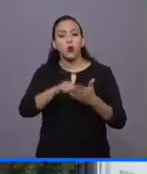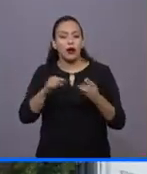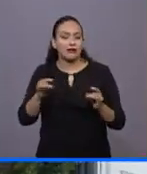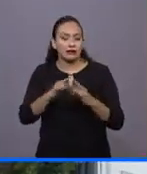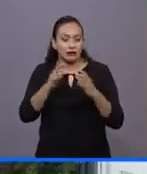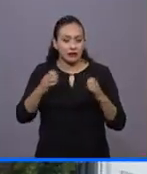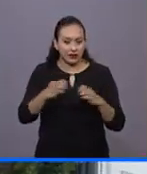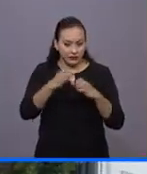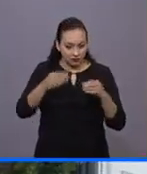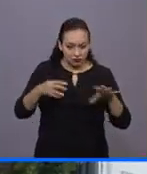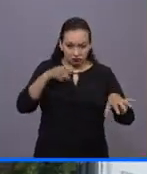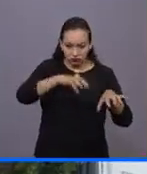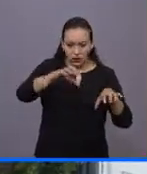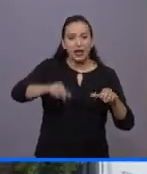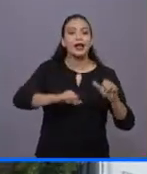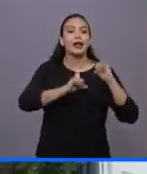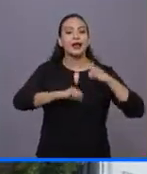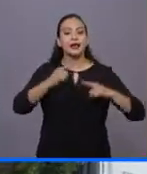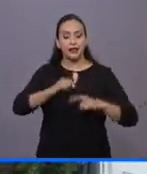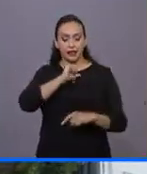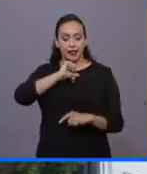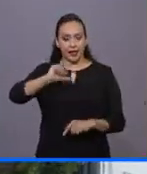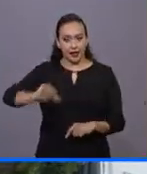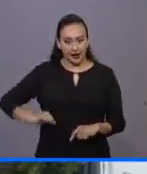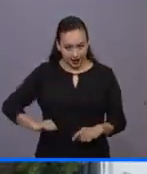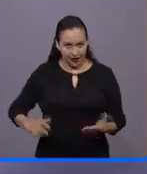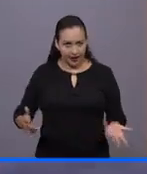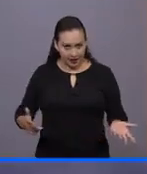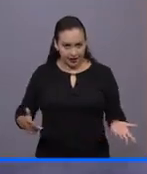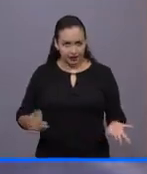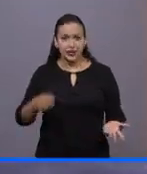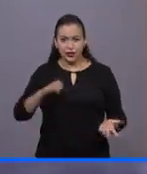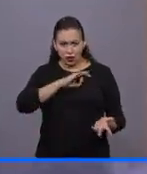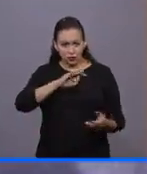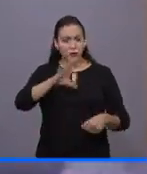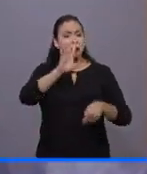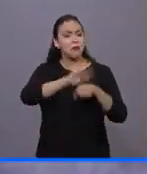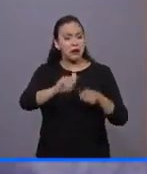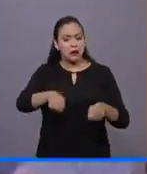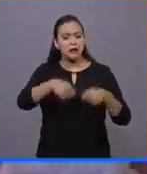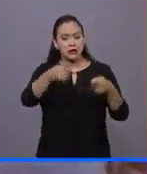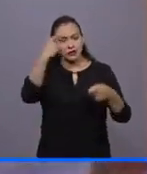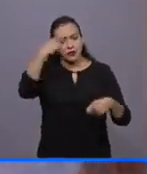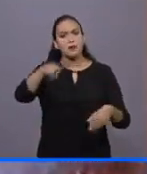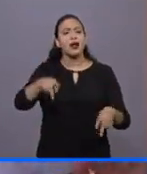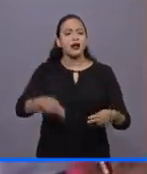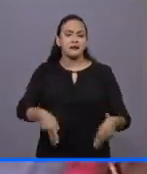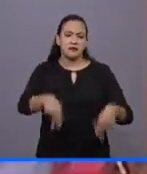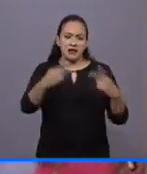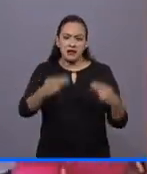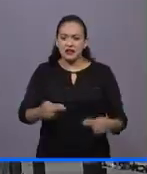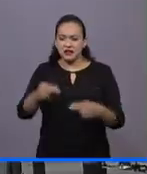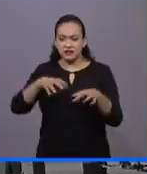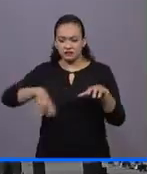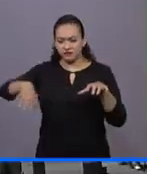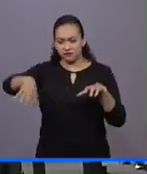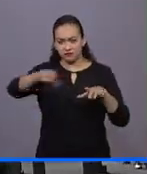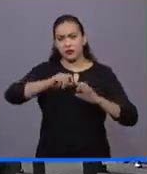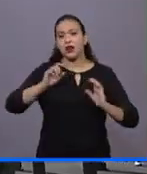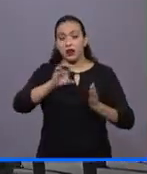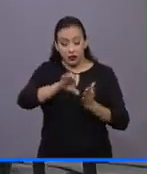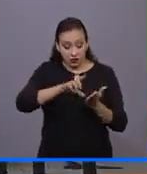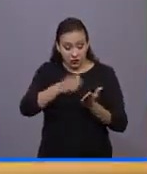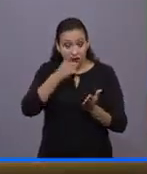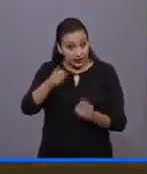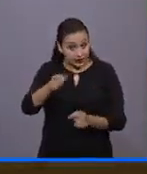fortuito, facultad que se encuentra exclusivamente atribuida a las alcaldías de conformidad con lo dispuesto en la Constitución de la Ciudad de